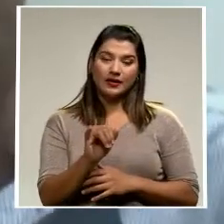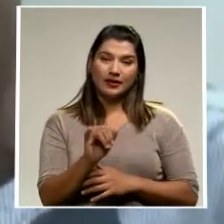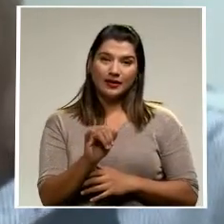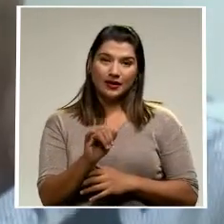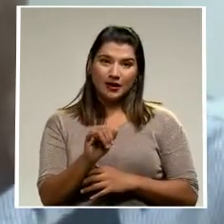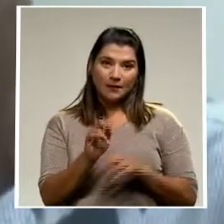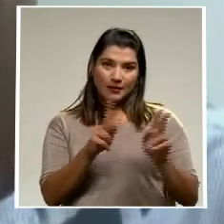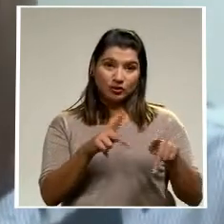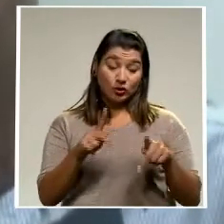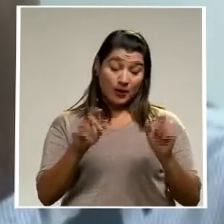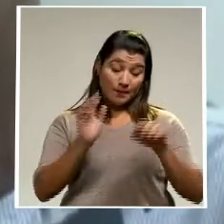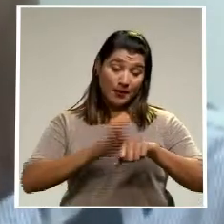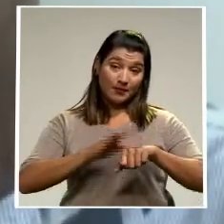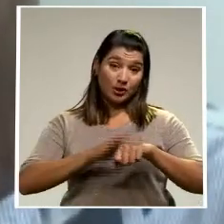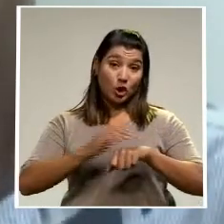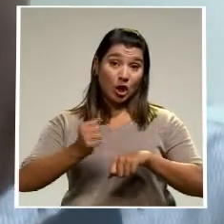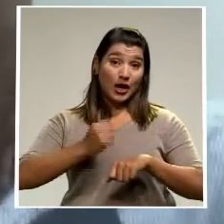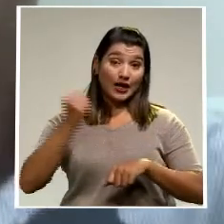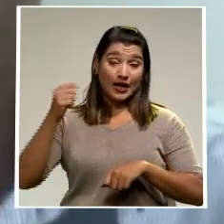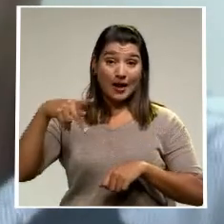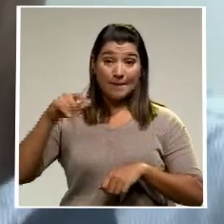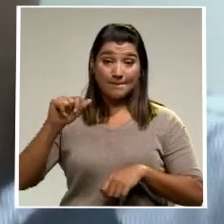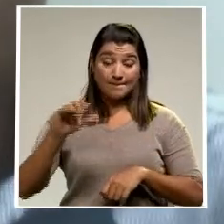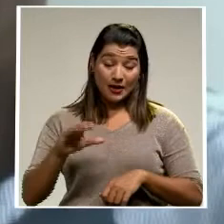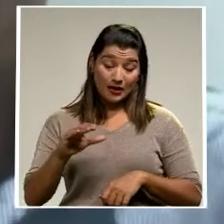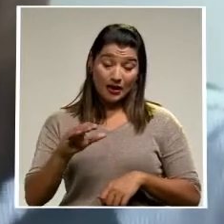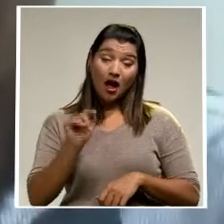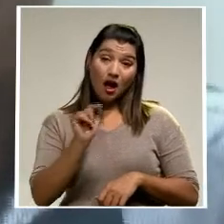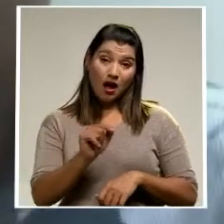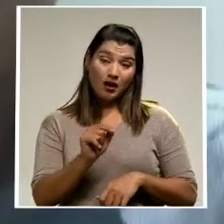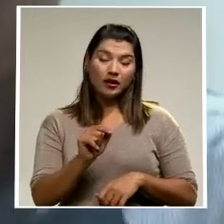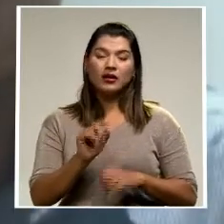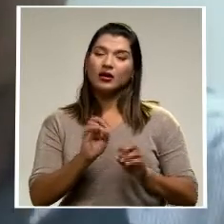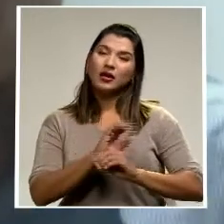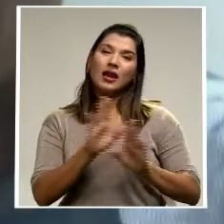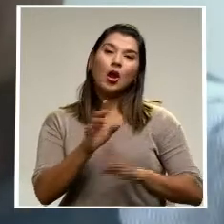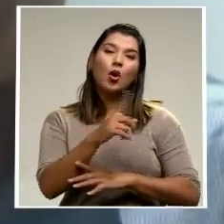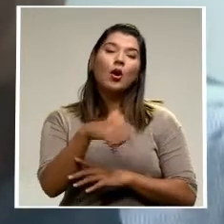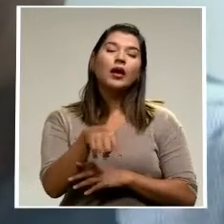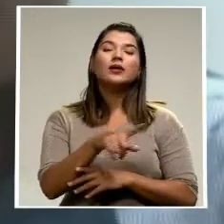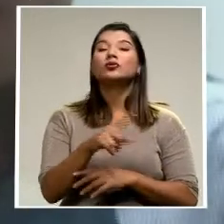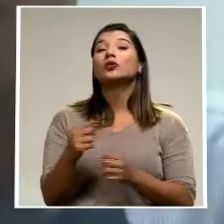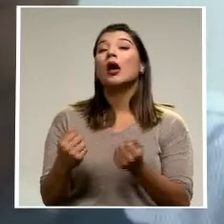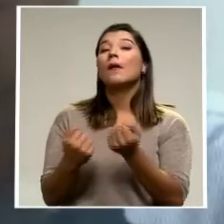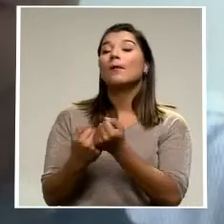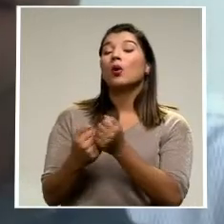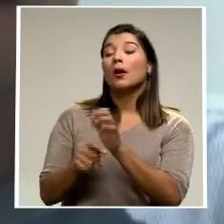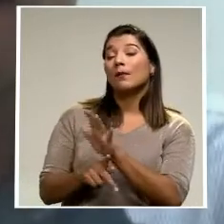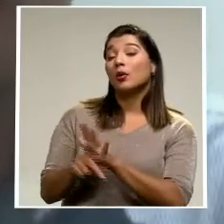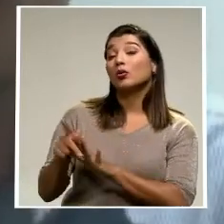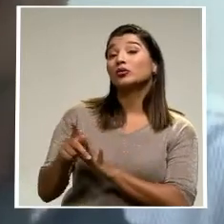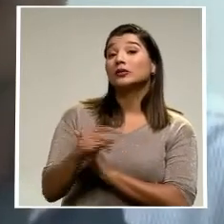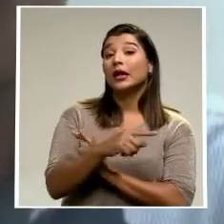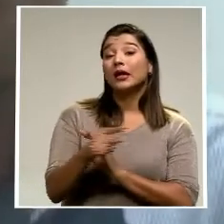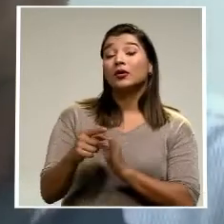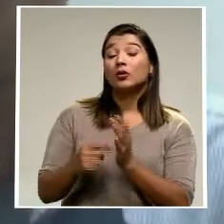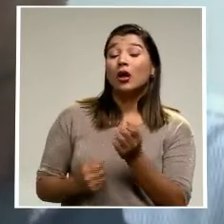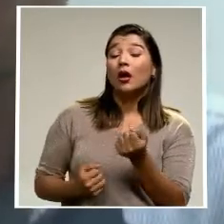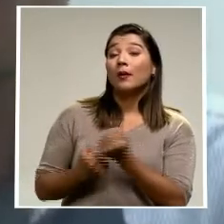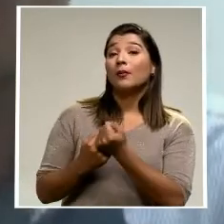por ejemplo, al PAC en los últimos años, que efectivamente se encuentran del lado del progresismo y